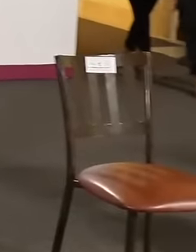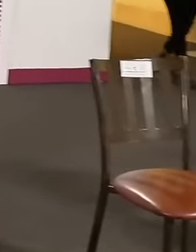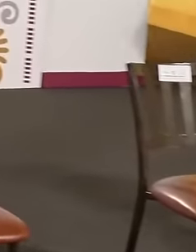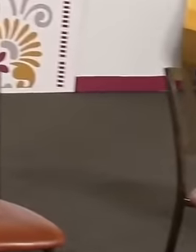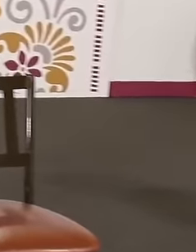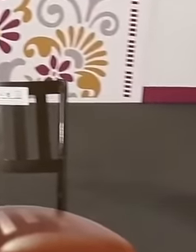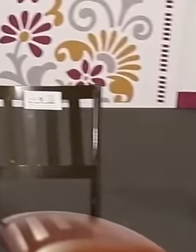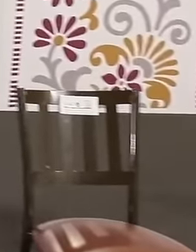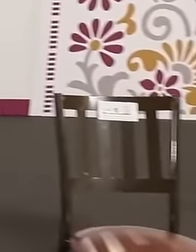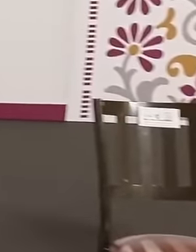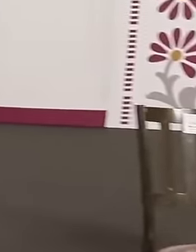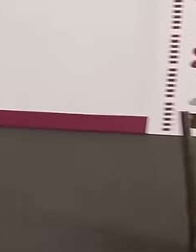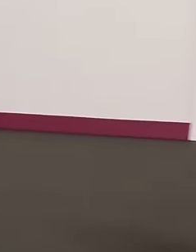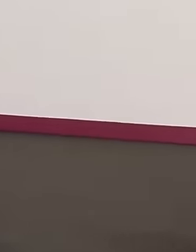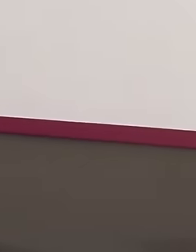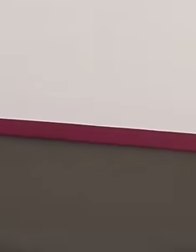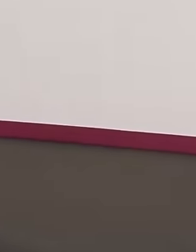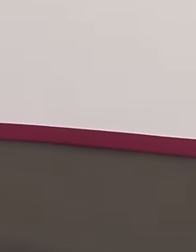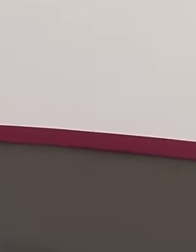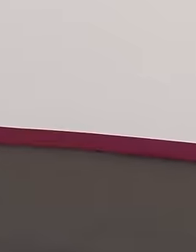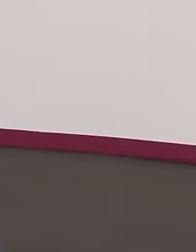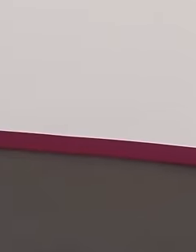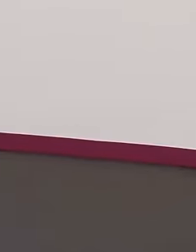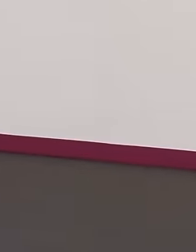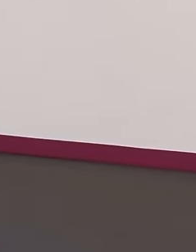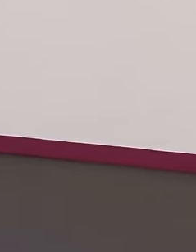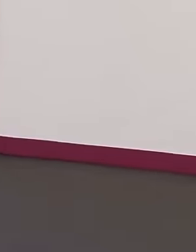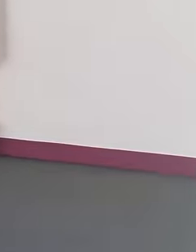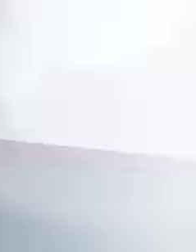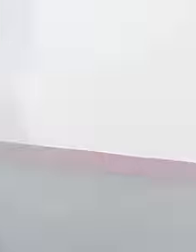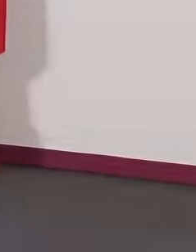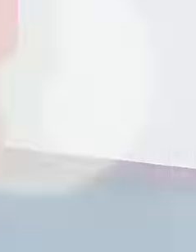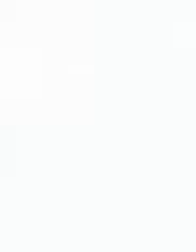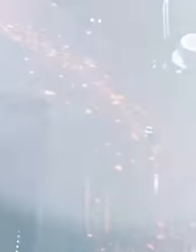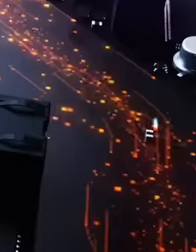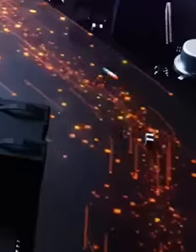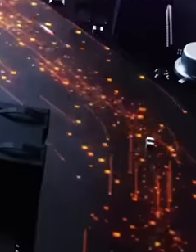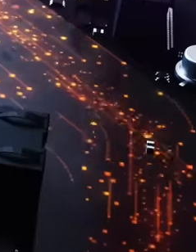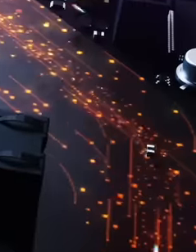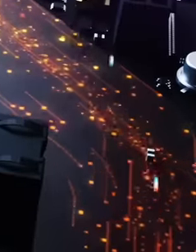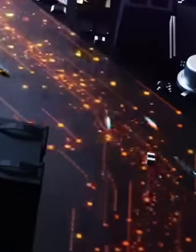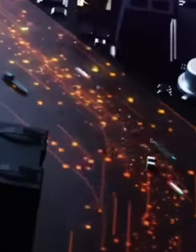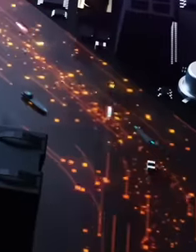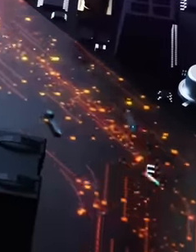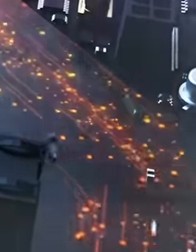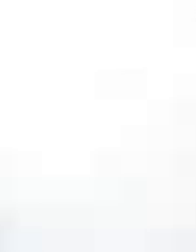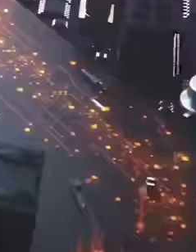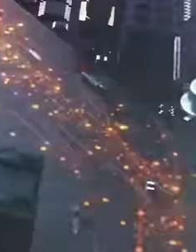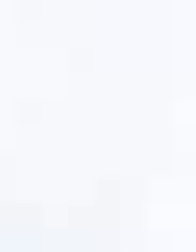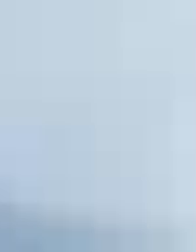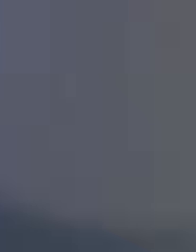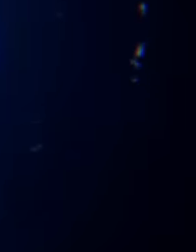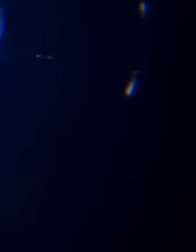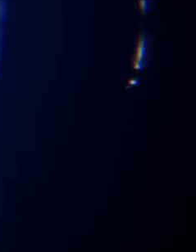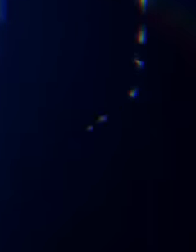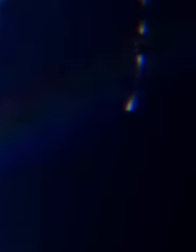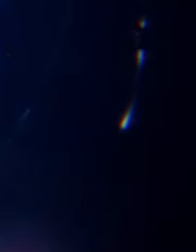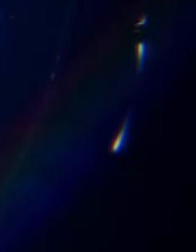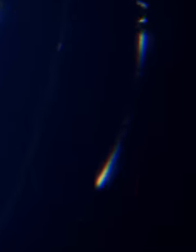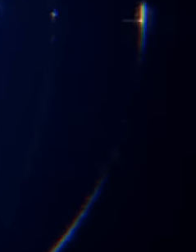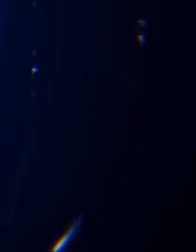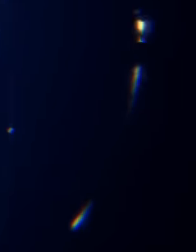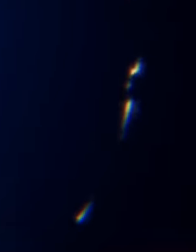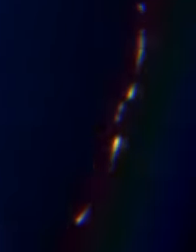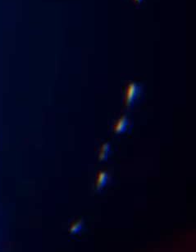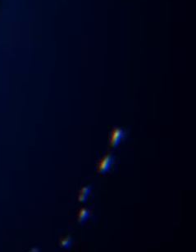La presidenta de México, Claudia Sheinbaum, está trabajando juntamente con desarrolladores de nuevas tecnologías, haciendo